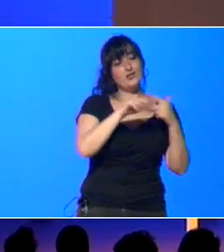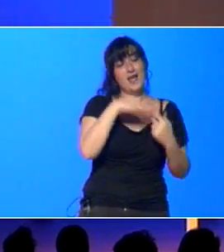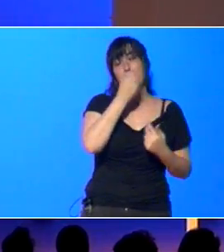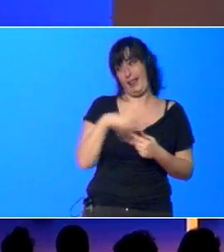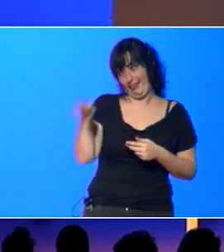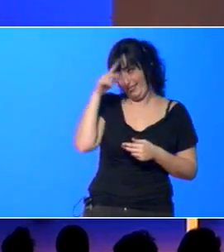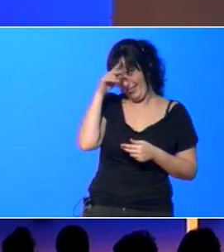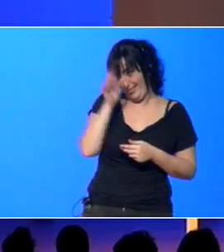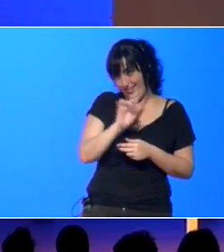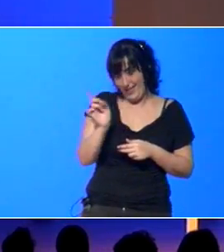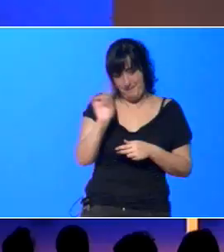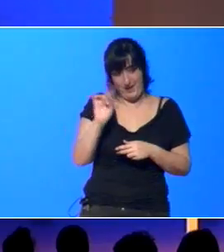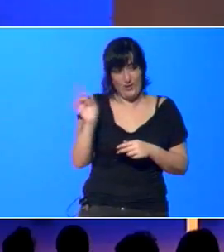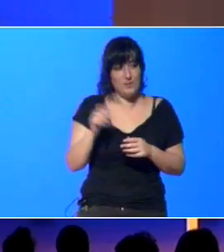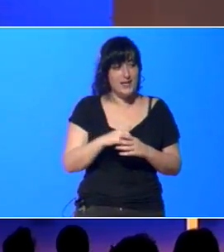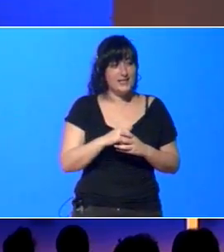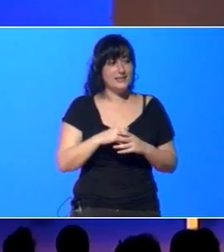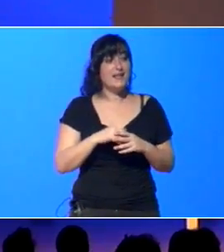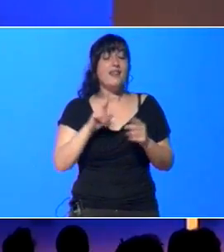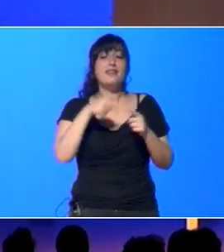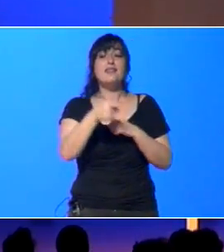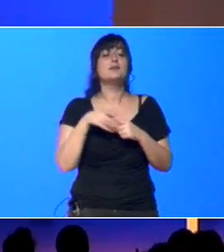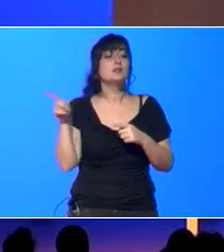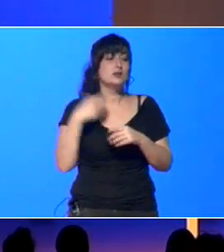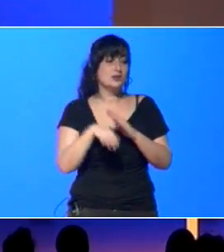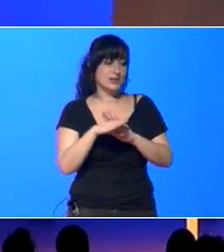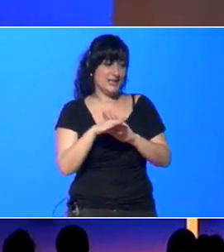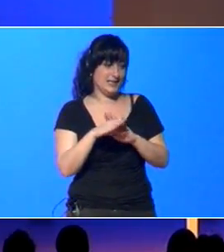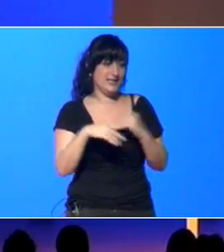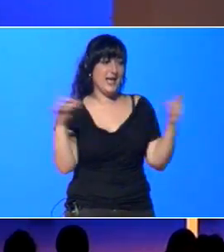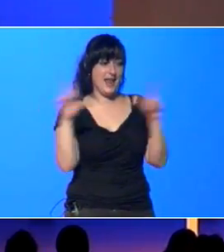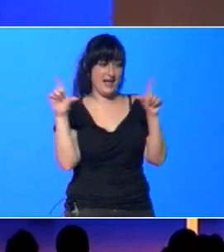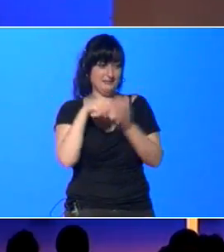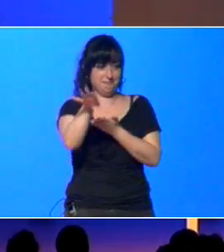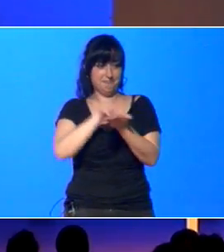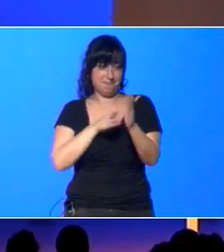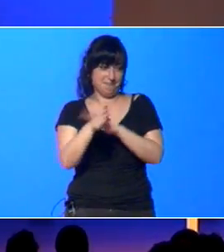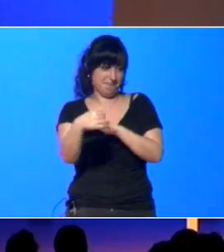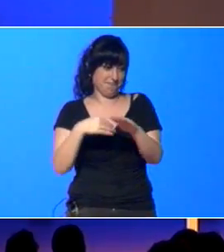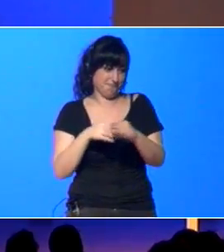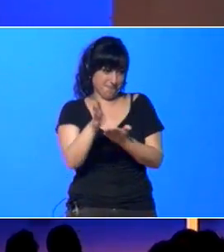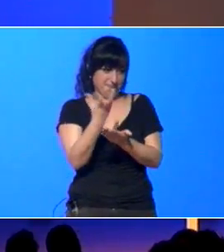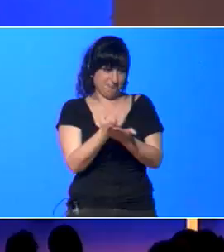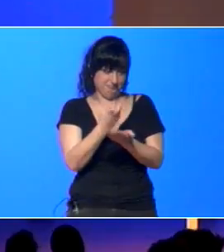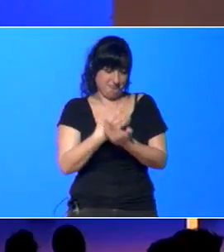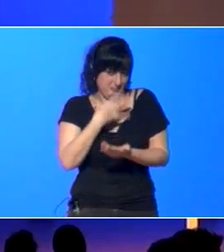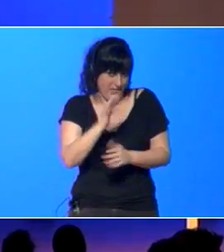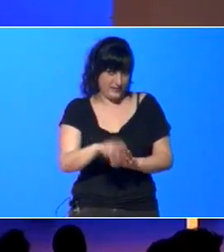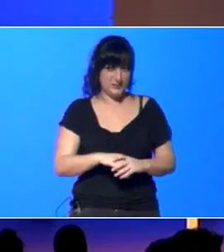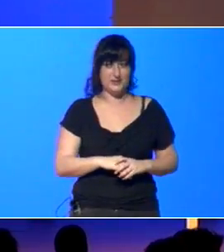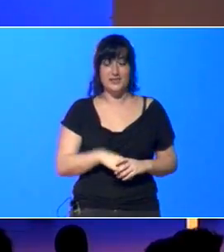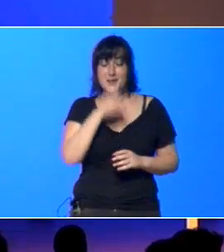uste eskura izango dela, ¿está? Gero zuek jasotzeko zuzenean. Bueno, Blanca, tu parte.